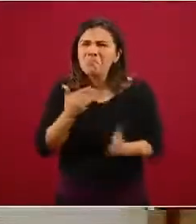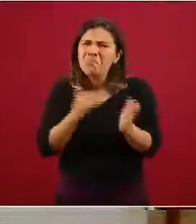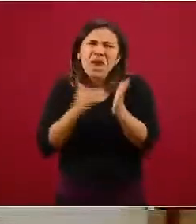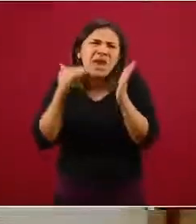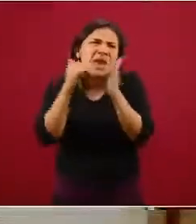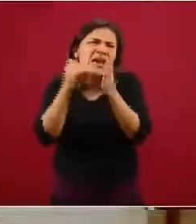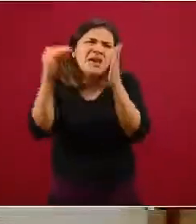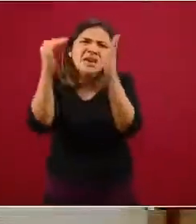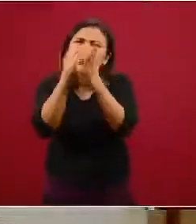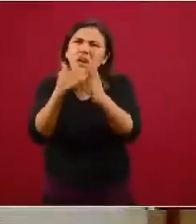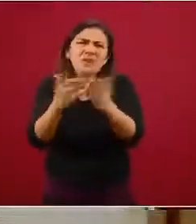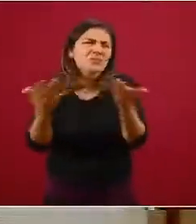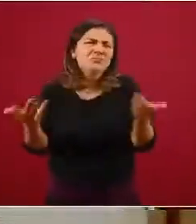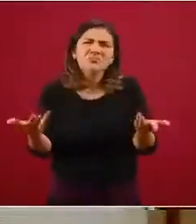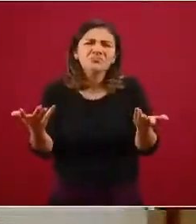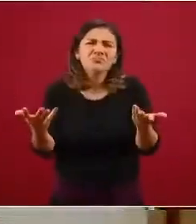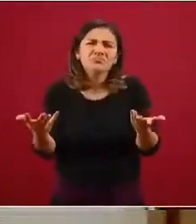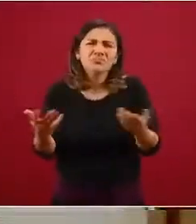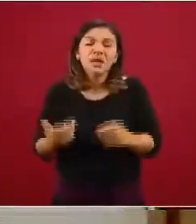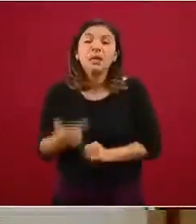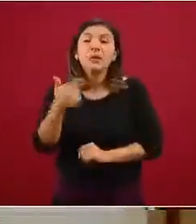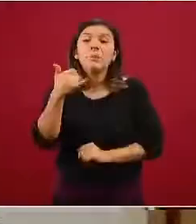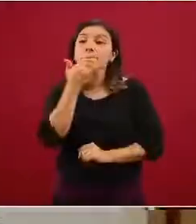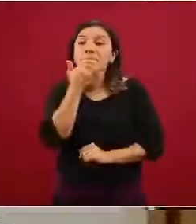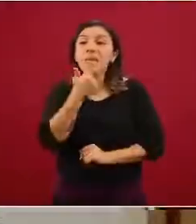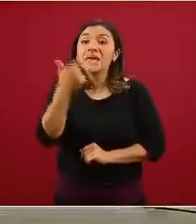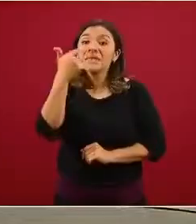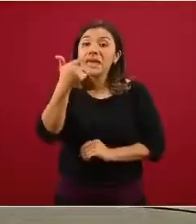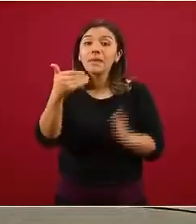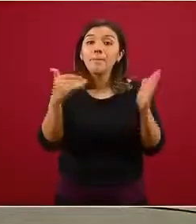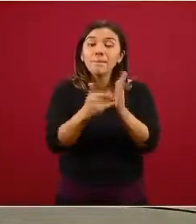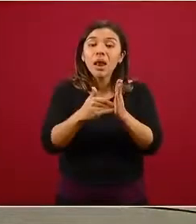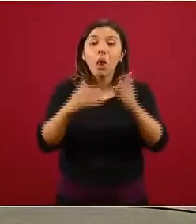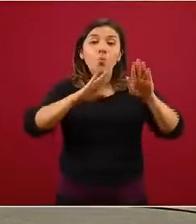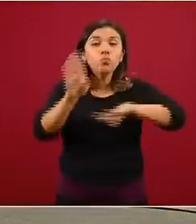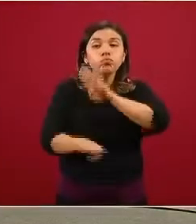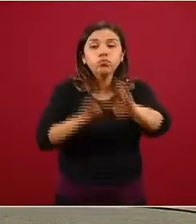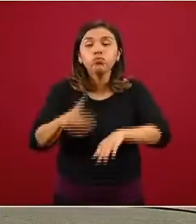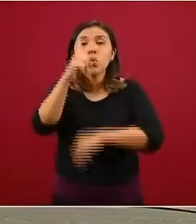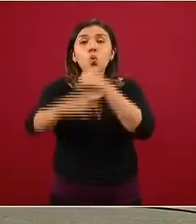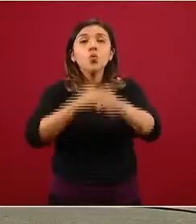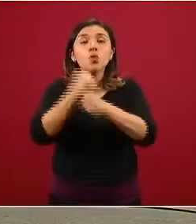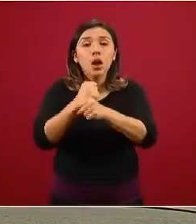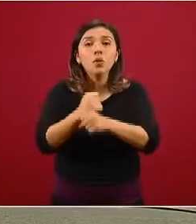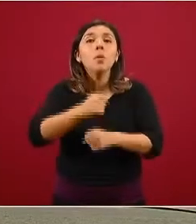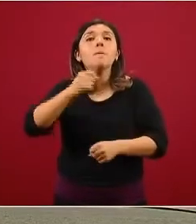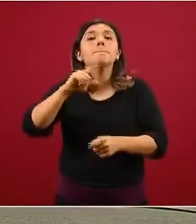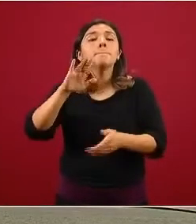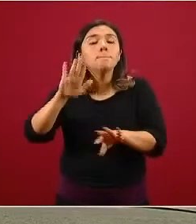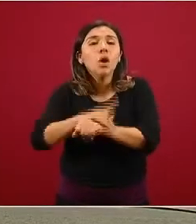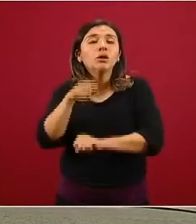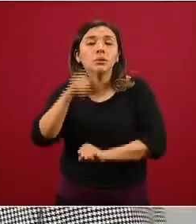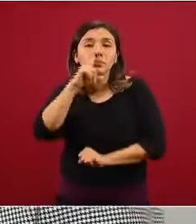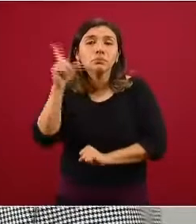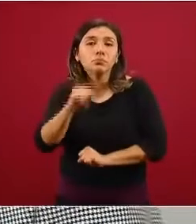miles y millones son 7,000 muertes al año directamente por el tabaco